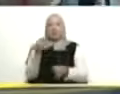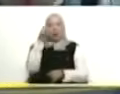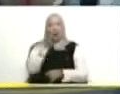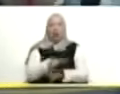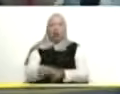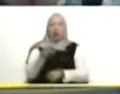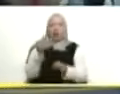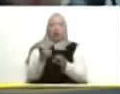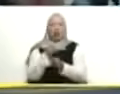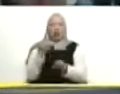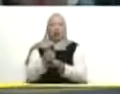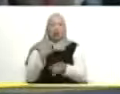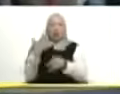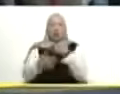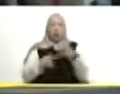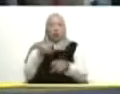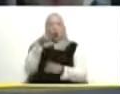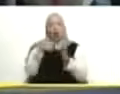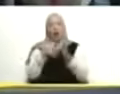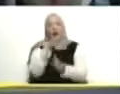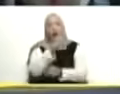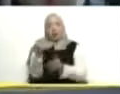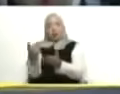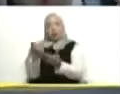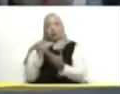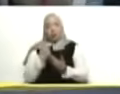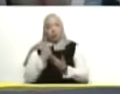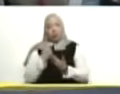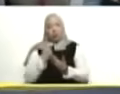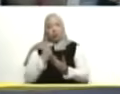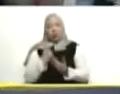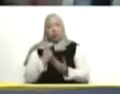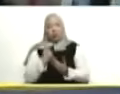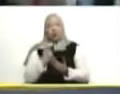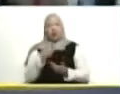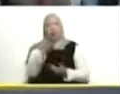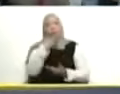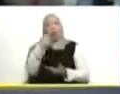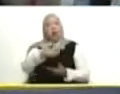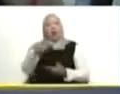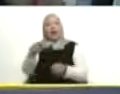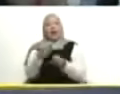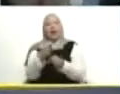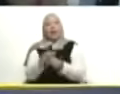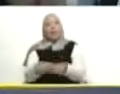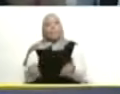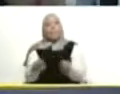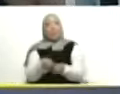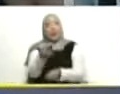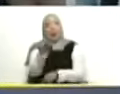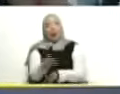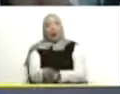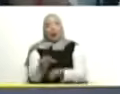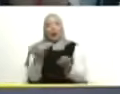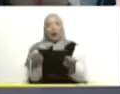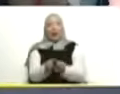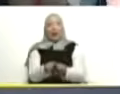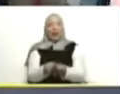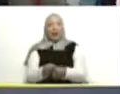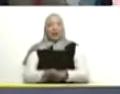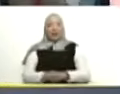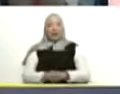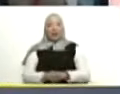Al 100%. Al 100%, bueno. Ayudando al agro colombiano, al pueblo de Colombia. Y Pequibén